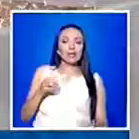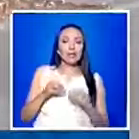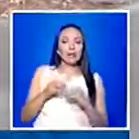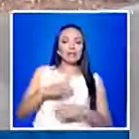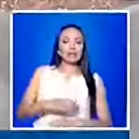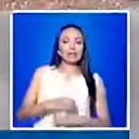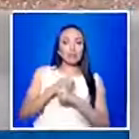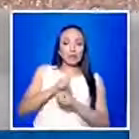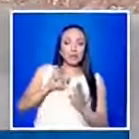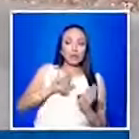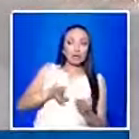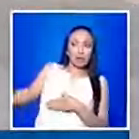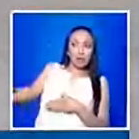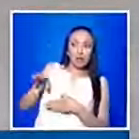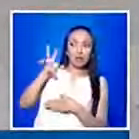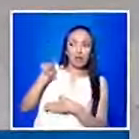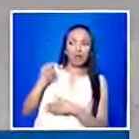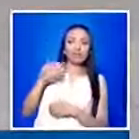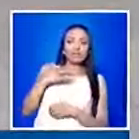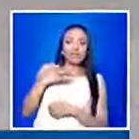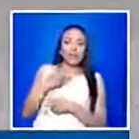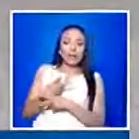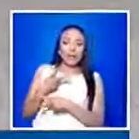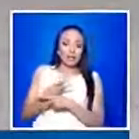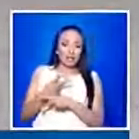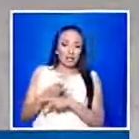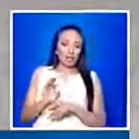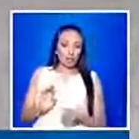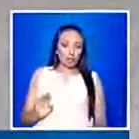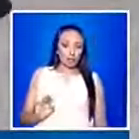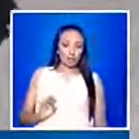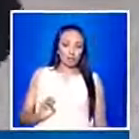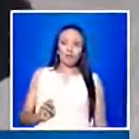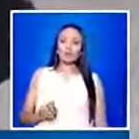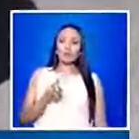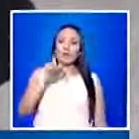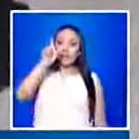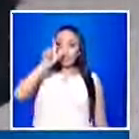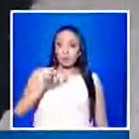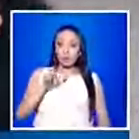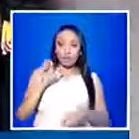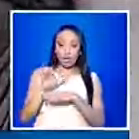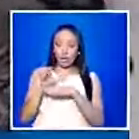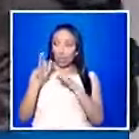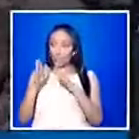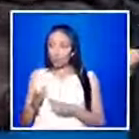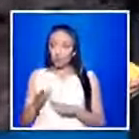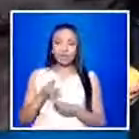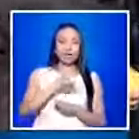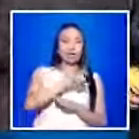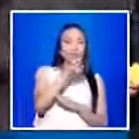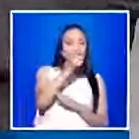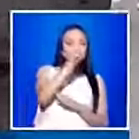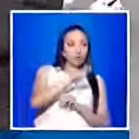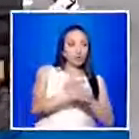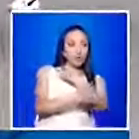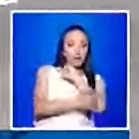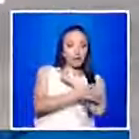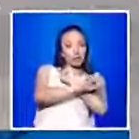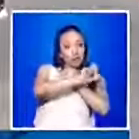dejar a un lado la percepción de inseguridad ciudadana, darle al turista ecuatoriano y al turista extranjero justamente